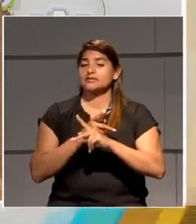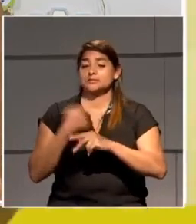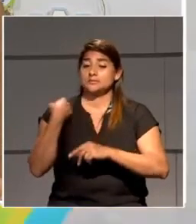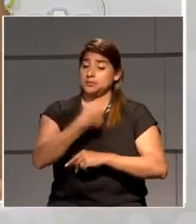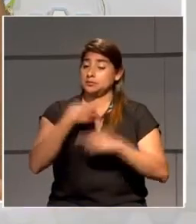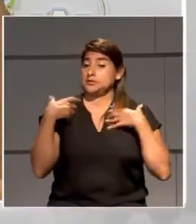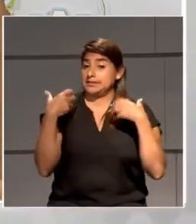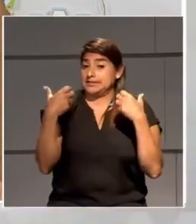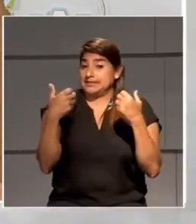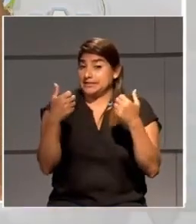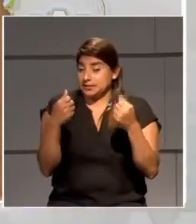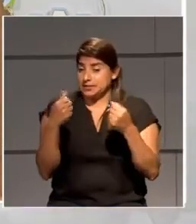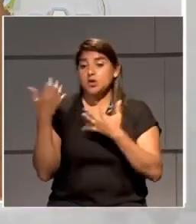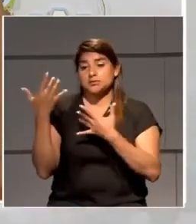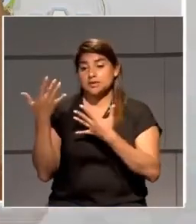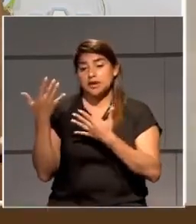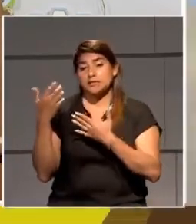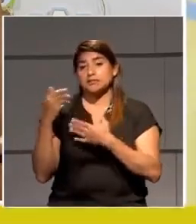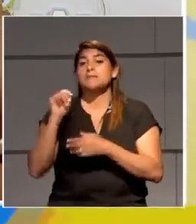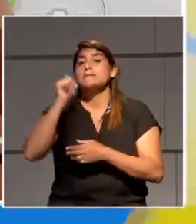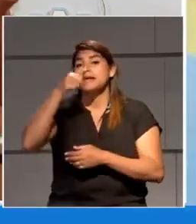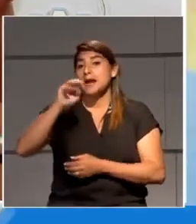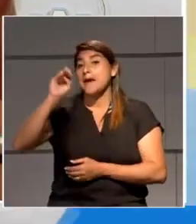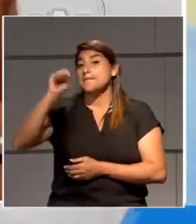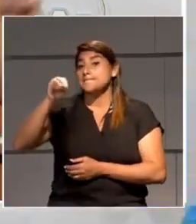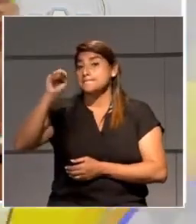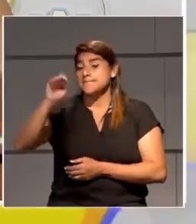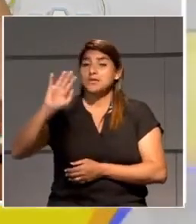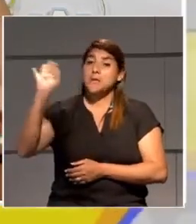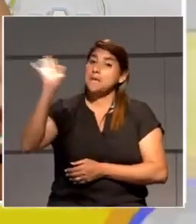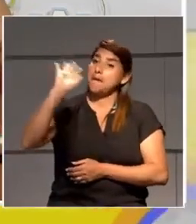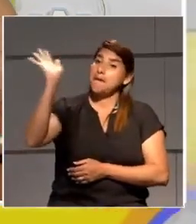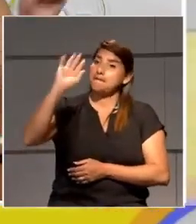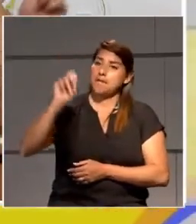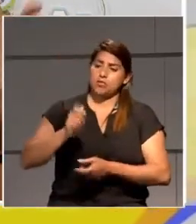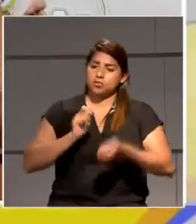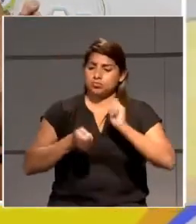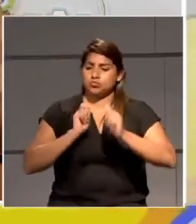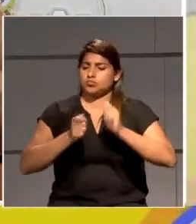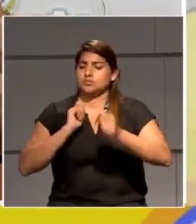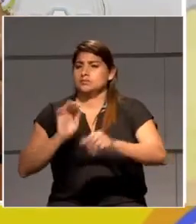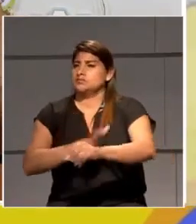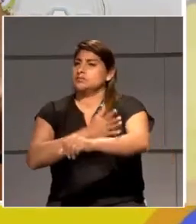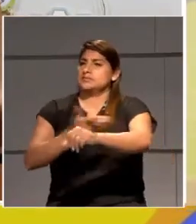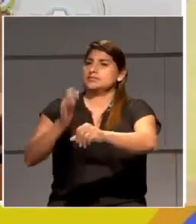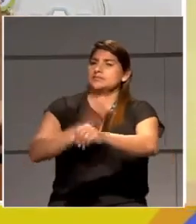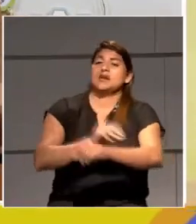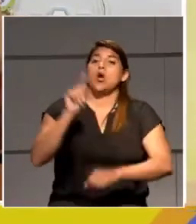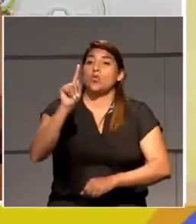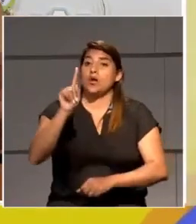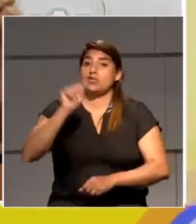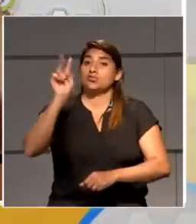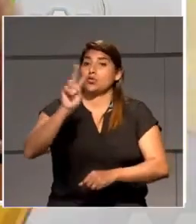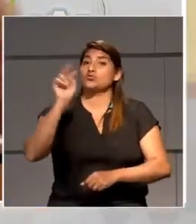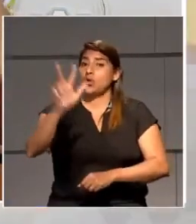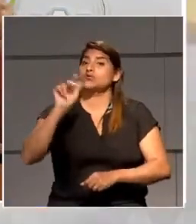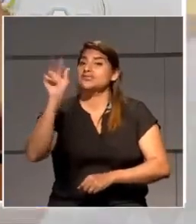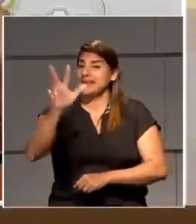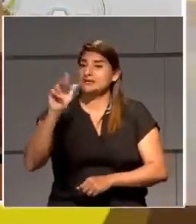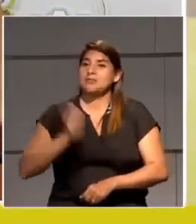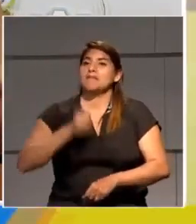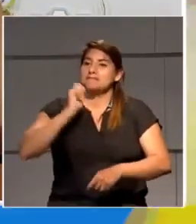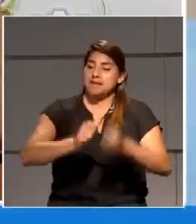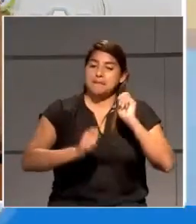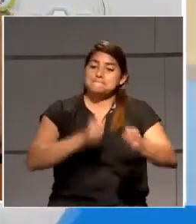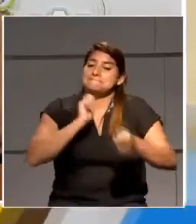nuestra salud y los esperamos este martes. Nos vamos, chicos, con un concierto. Y a la una, a la dos, y a la un, dos,